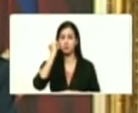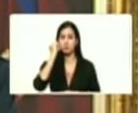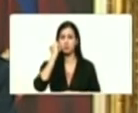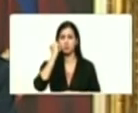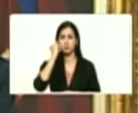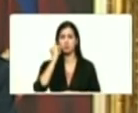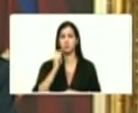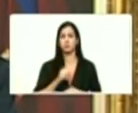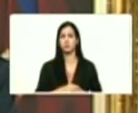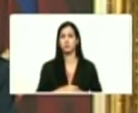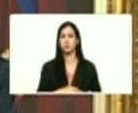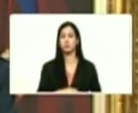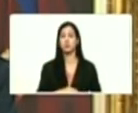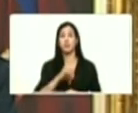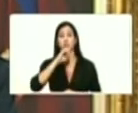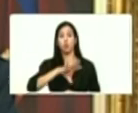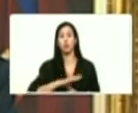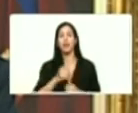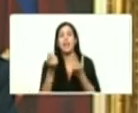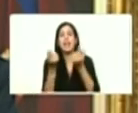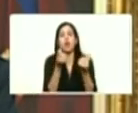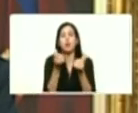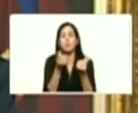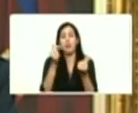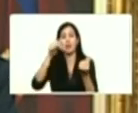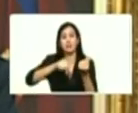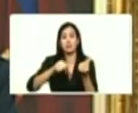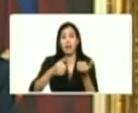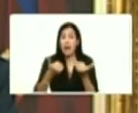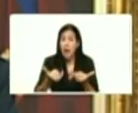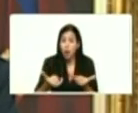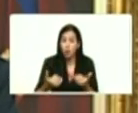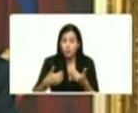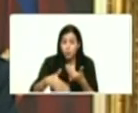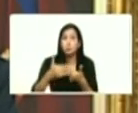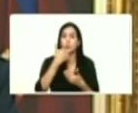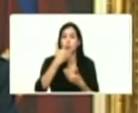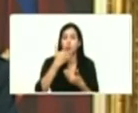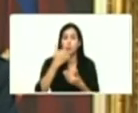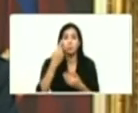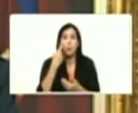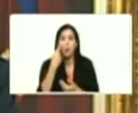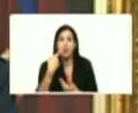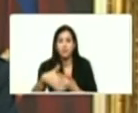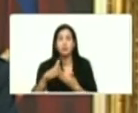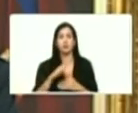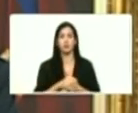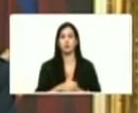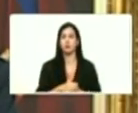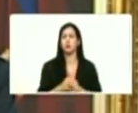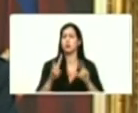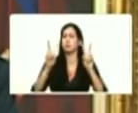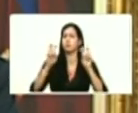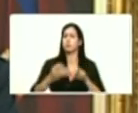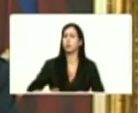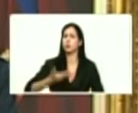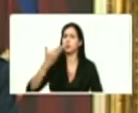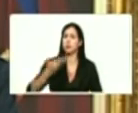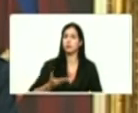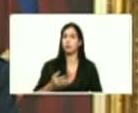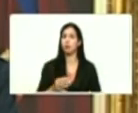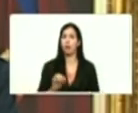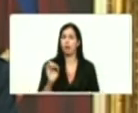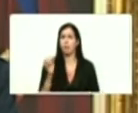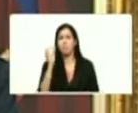pero sobre todo para la historia económica que está por construirse son temas muy importantes que nadie